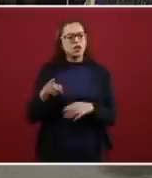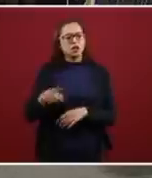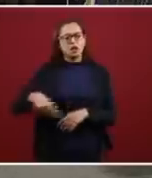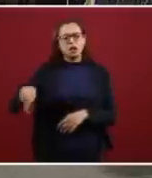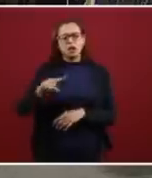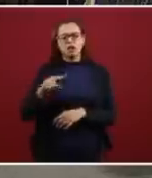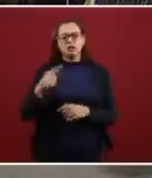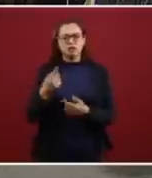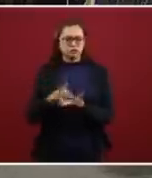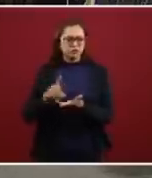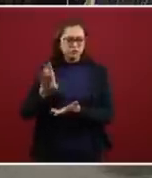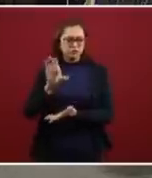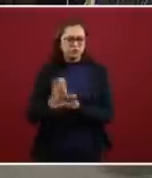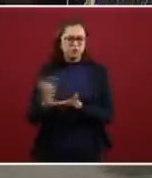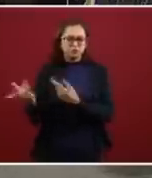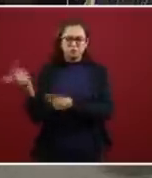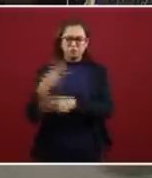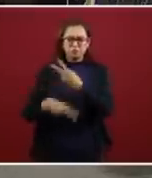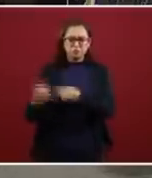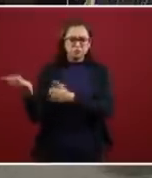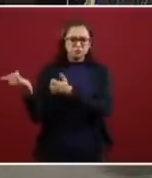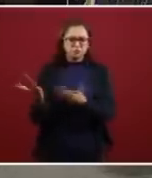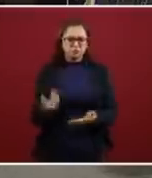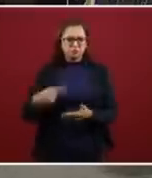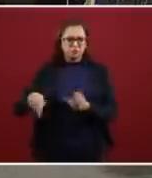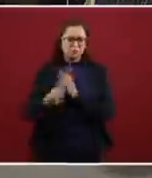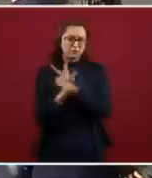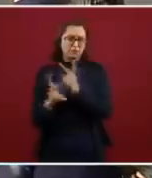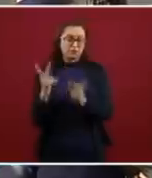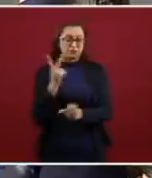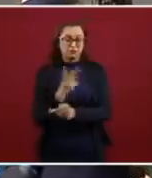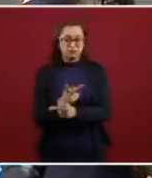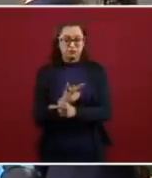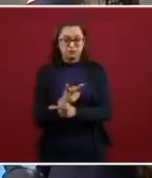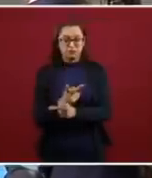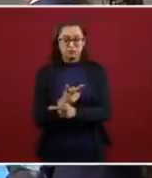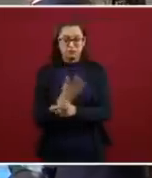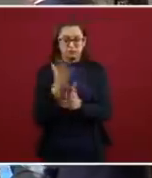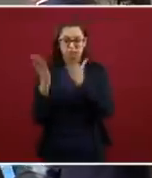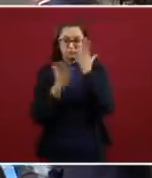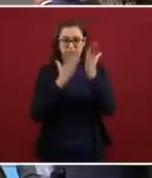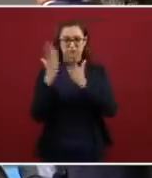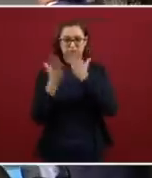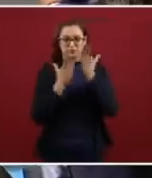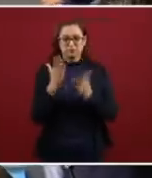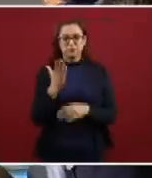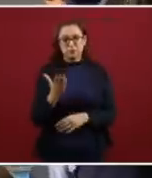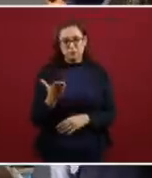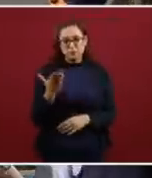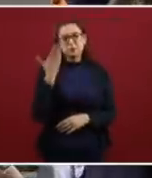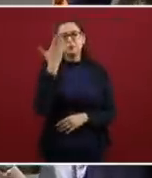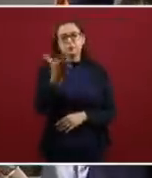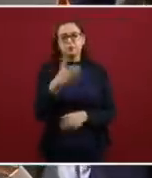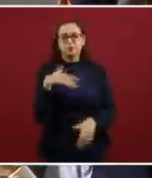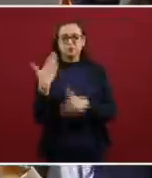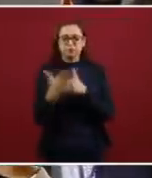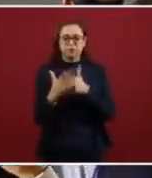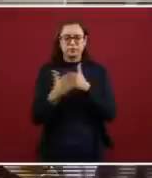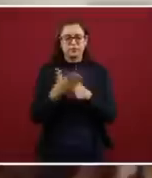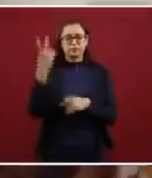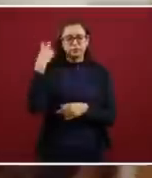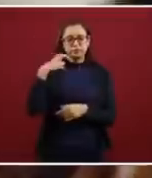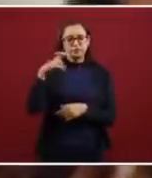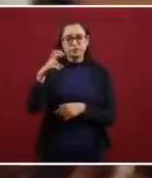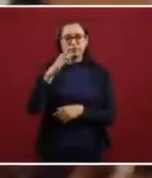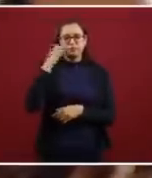que son niños con discapacidad que están estudiando bachillerato. Ellos solicitan a usted su presencia ahora que va a estar en las giras por las